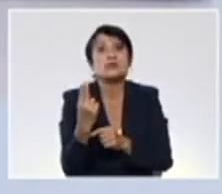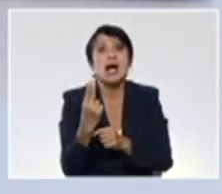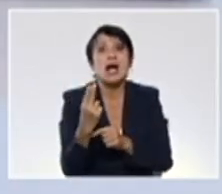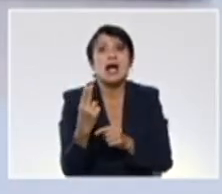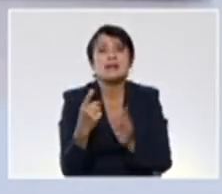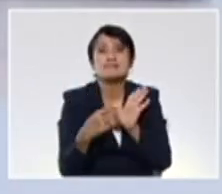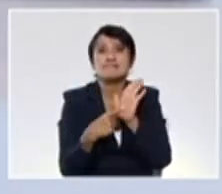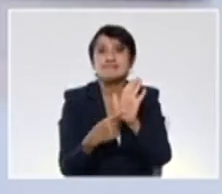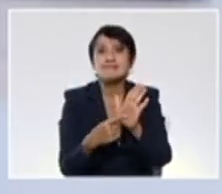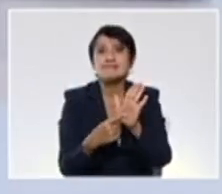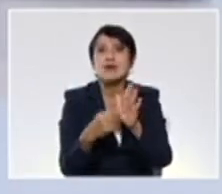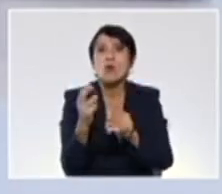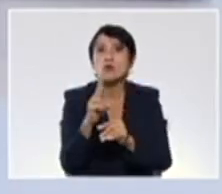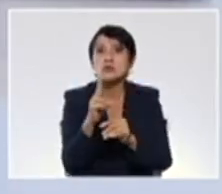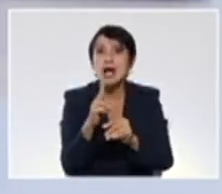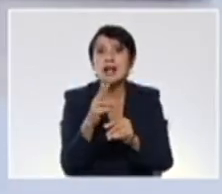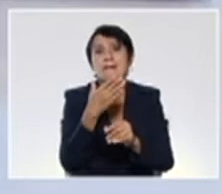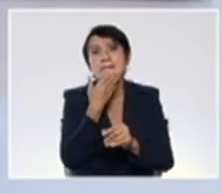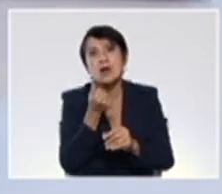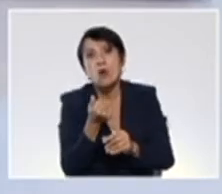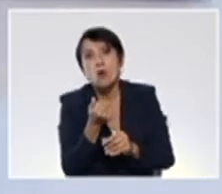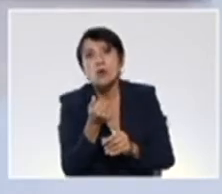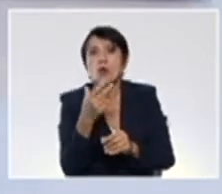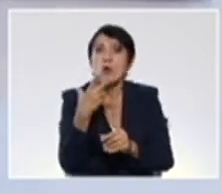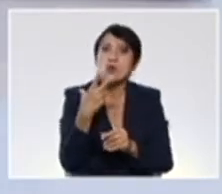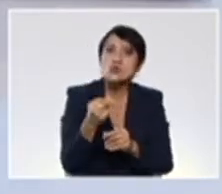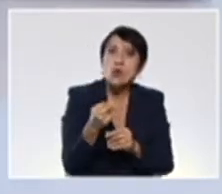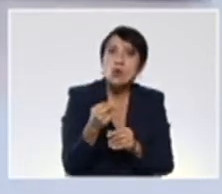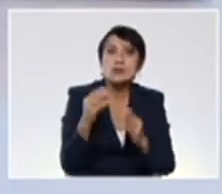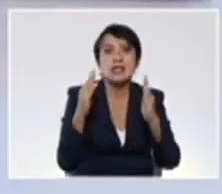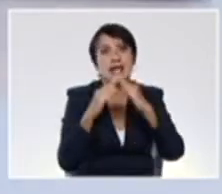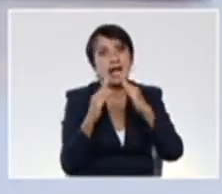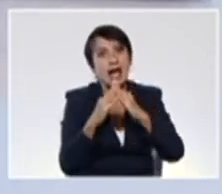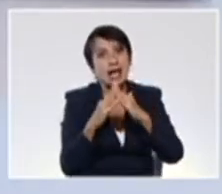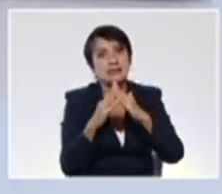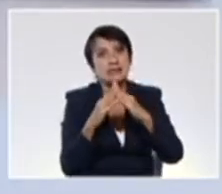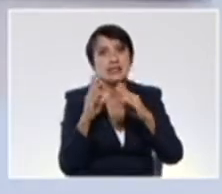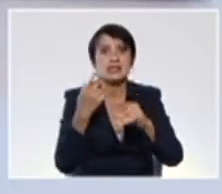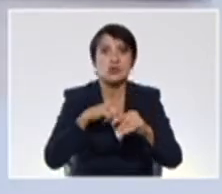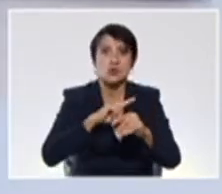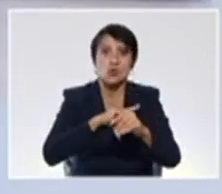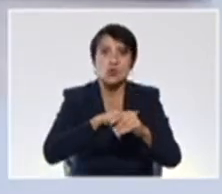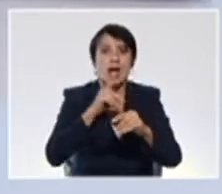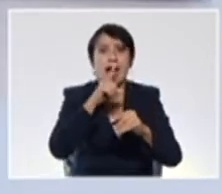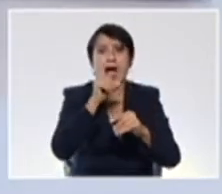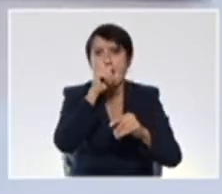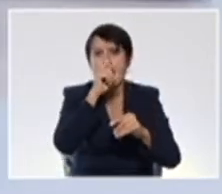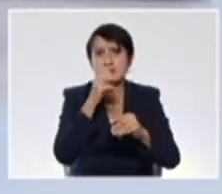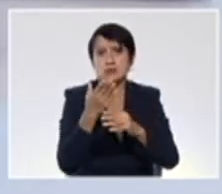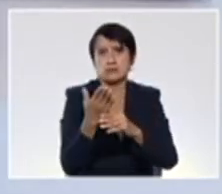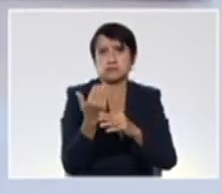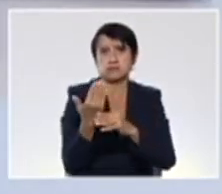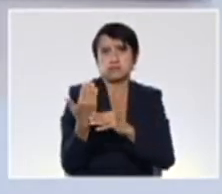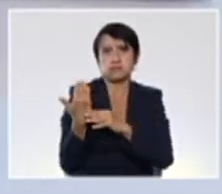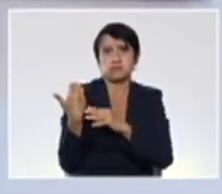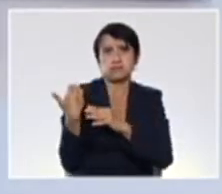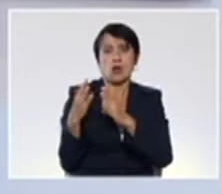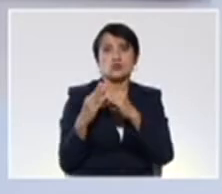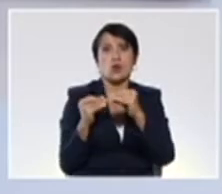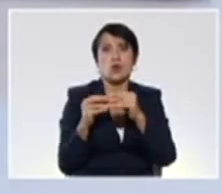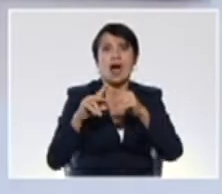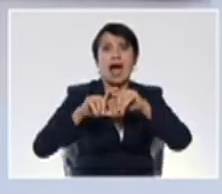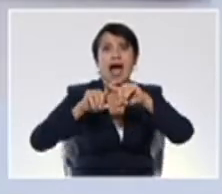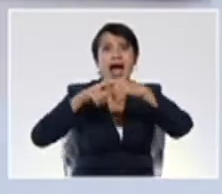con respecto al uso o no adecuado o casero, o lo que también nosotros en nuestros viejos tiempos llamamos bricolaje o